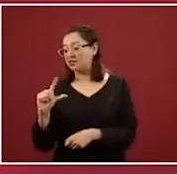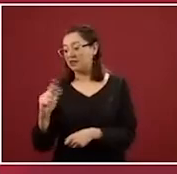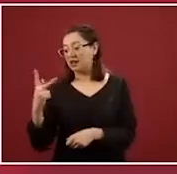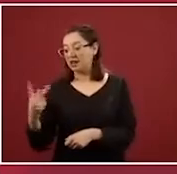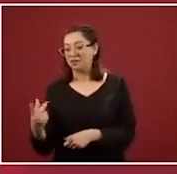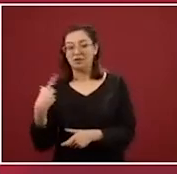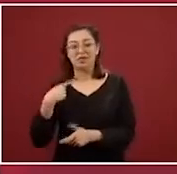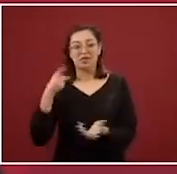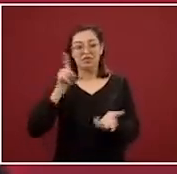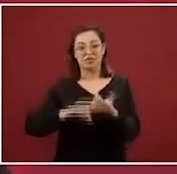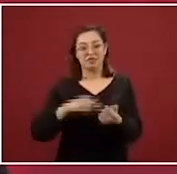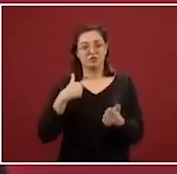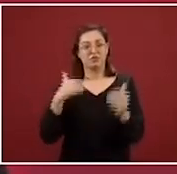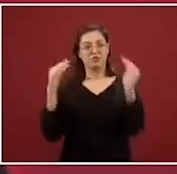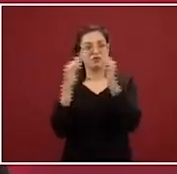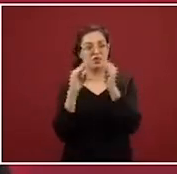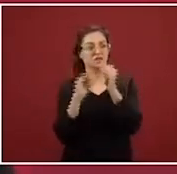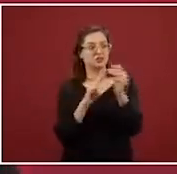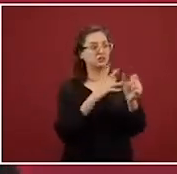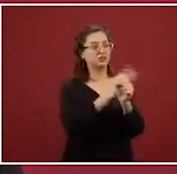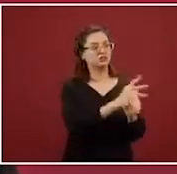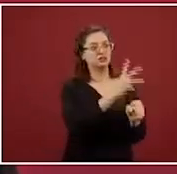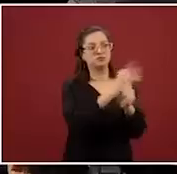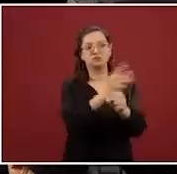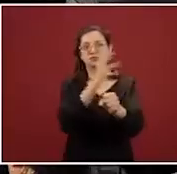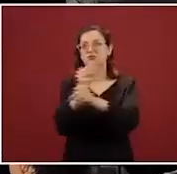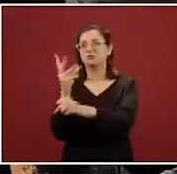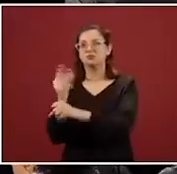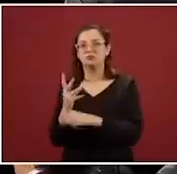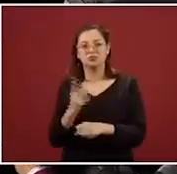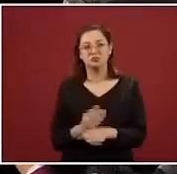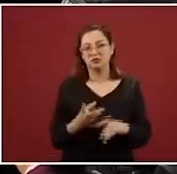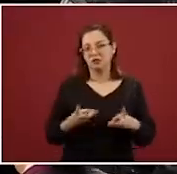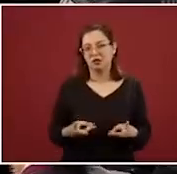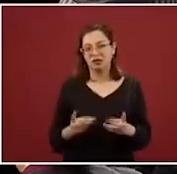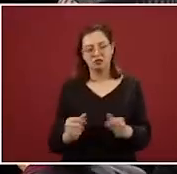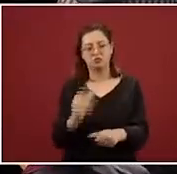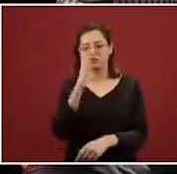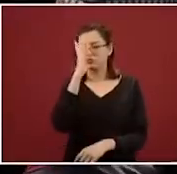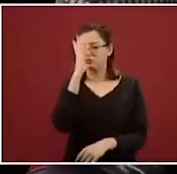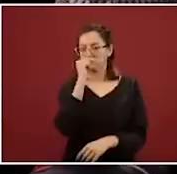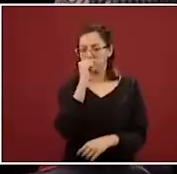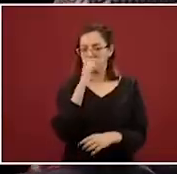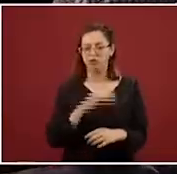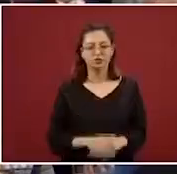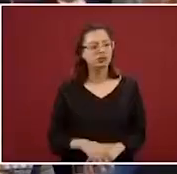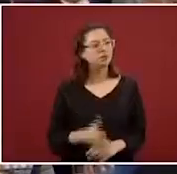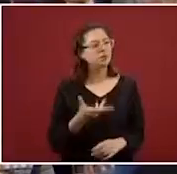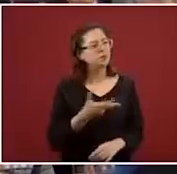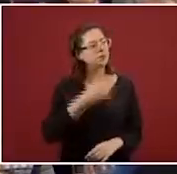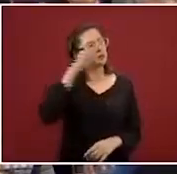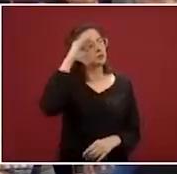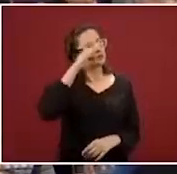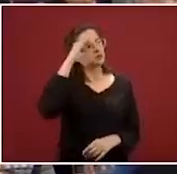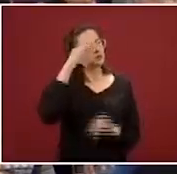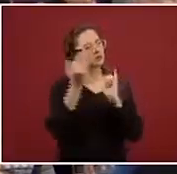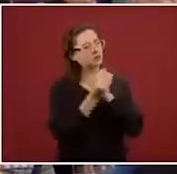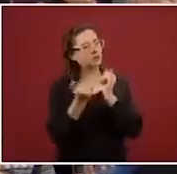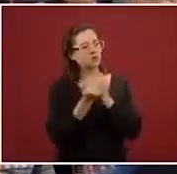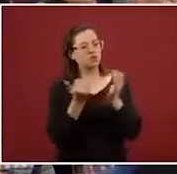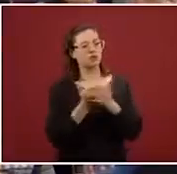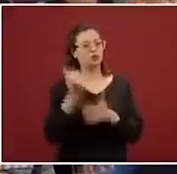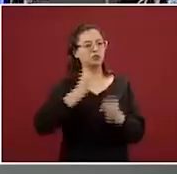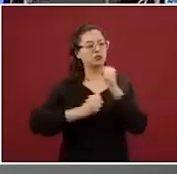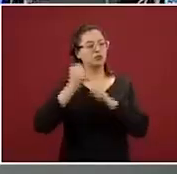en mi instalación y a veces el consumidor ni siquiera los puede sufragar esos gastos. Es como un Telmex de los años 90, más o menos de los